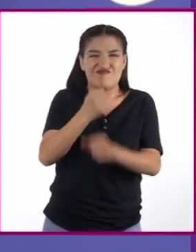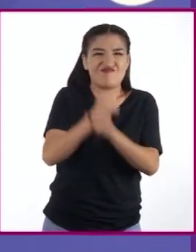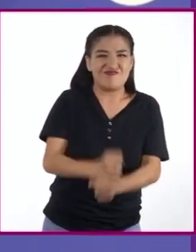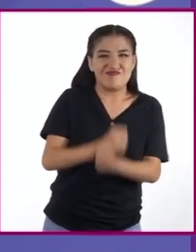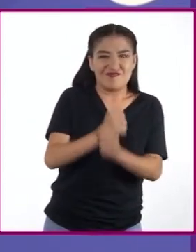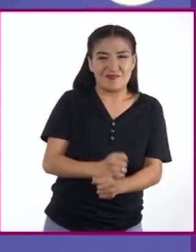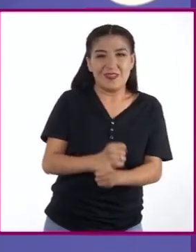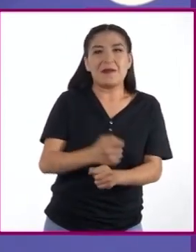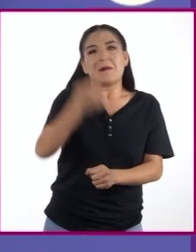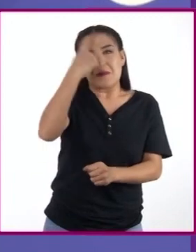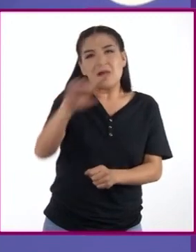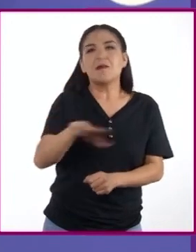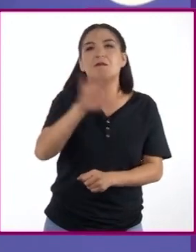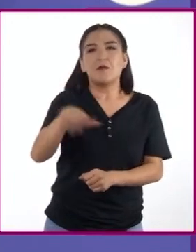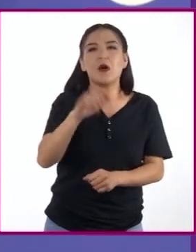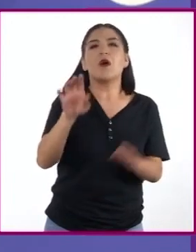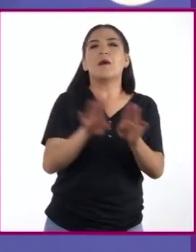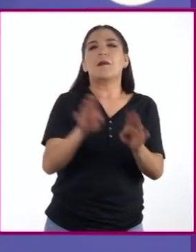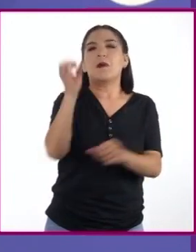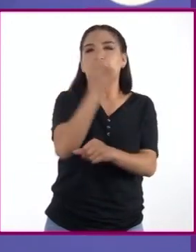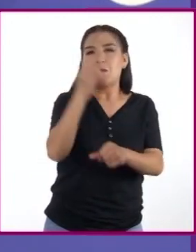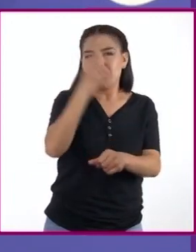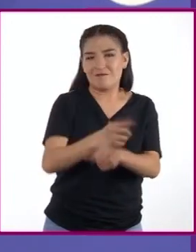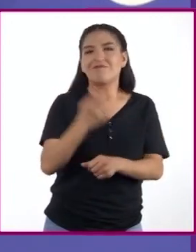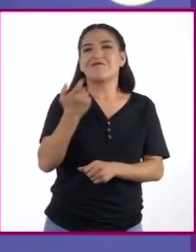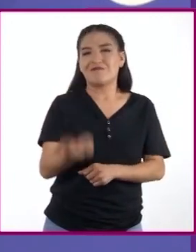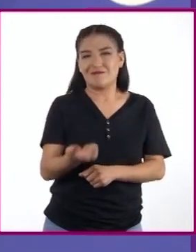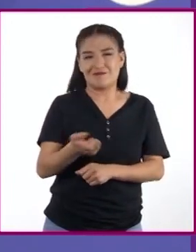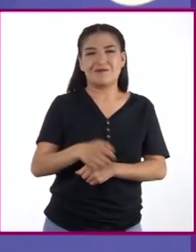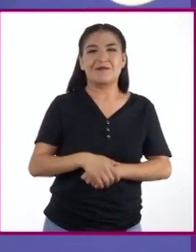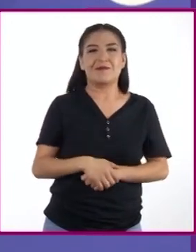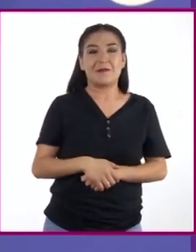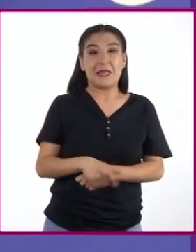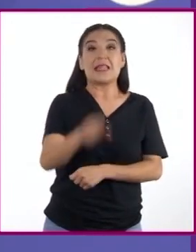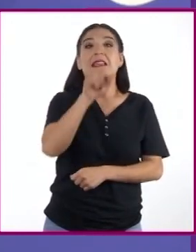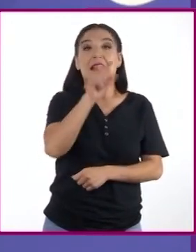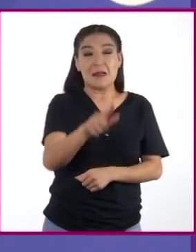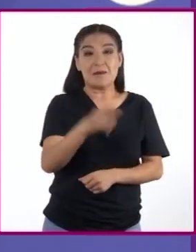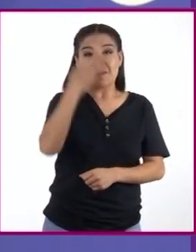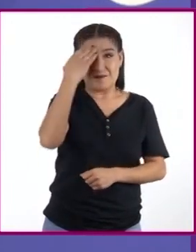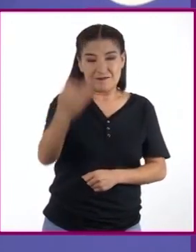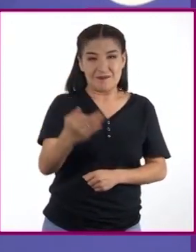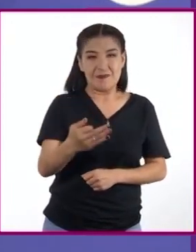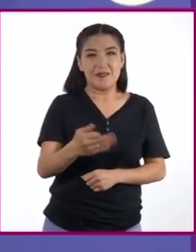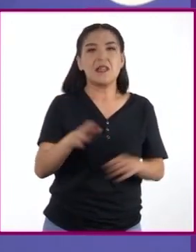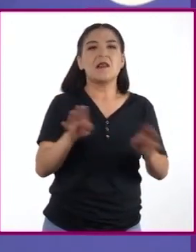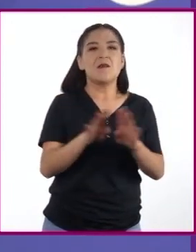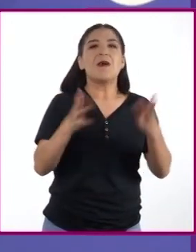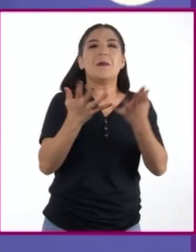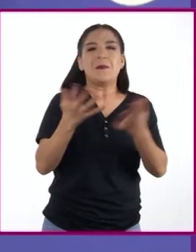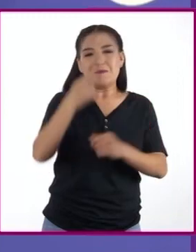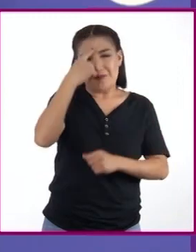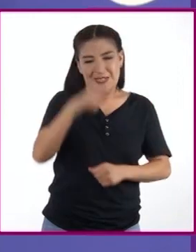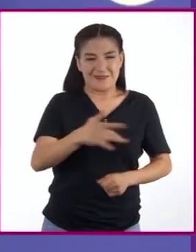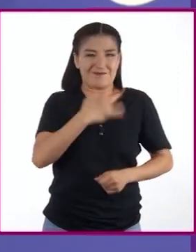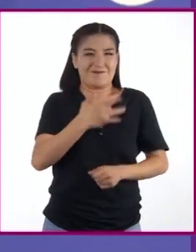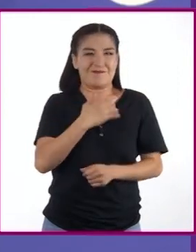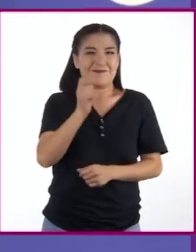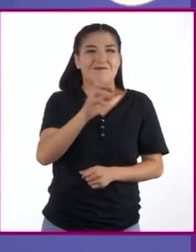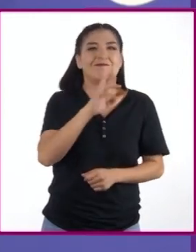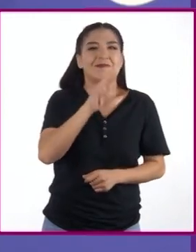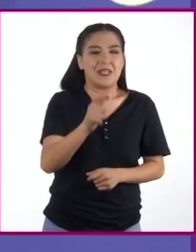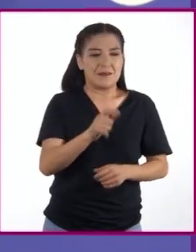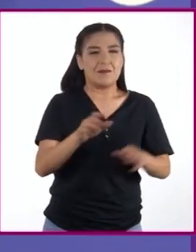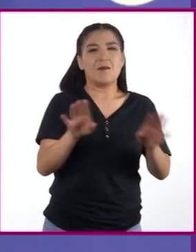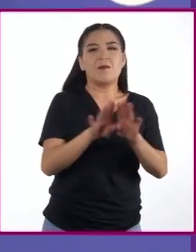y buscando oportunidades económicas. Al mismo tiempo, satisfacían la necesidad de mano